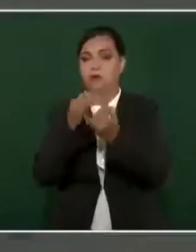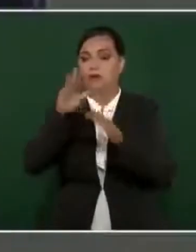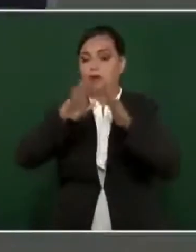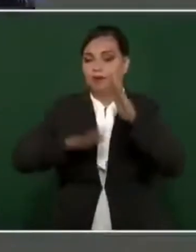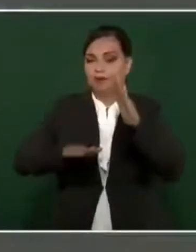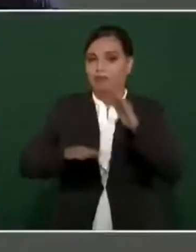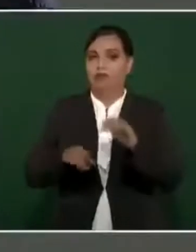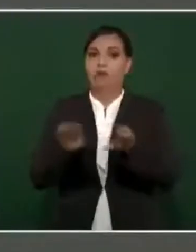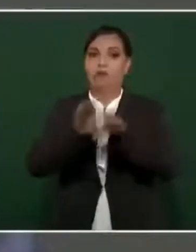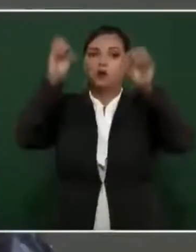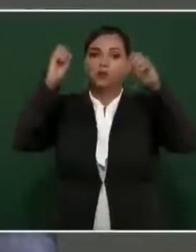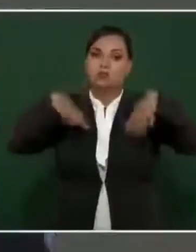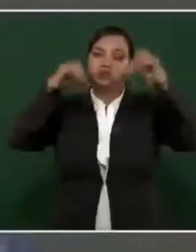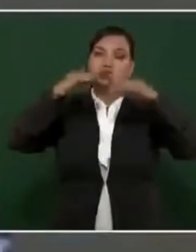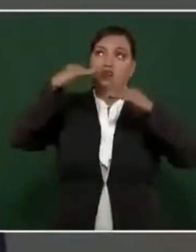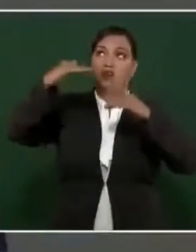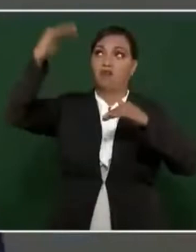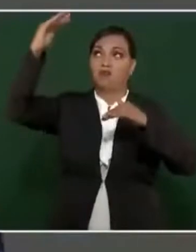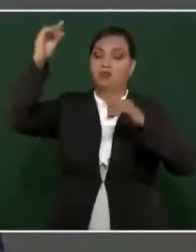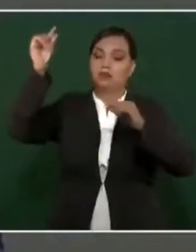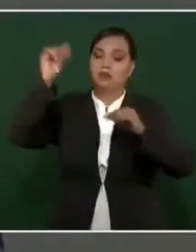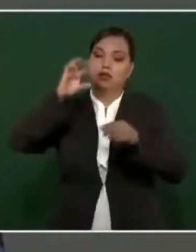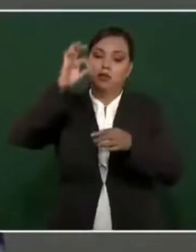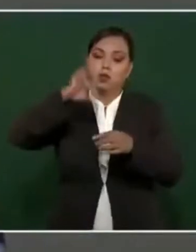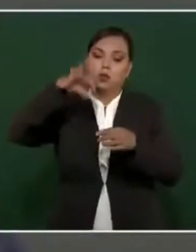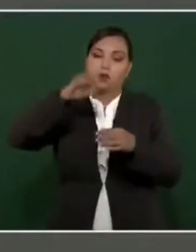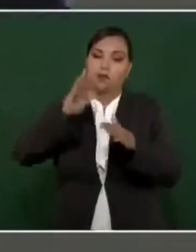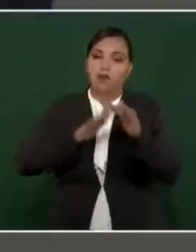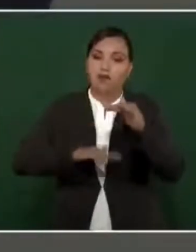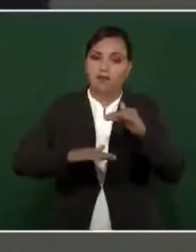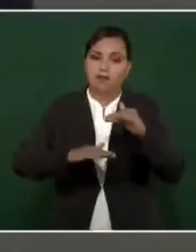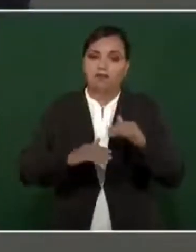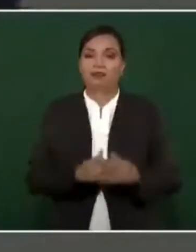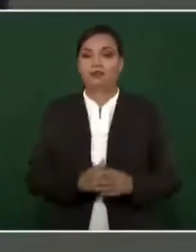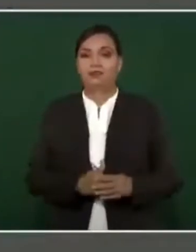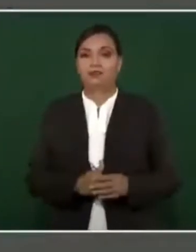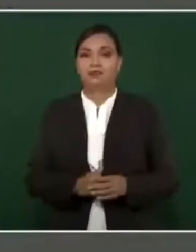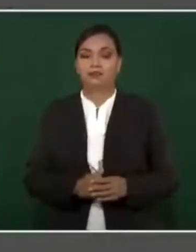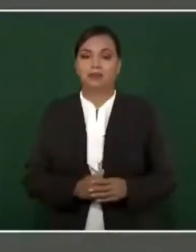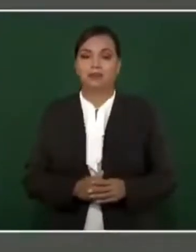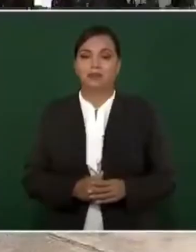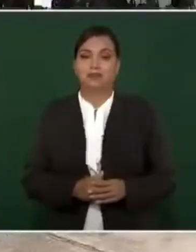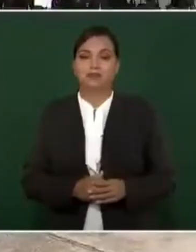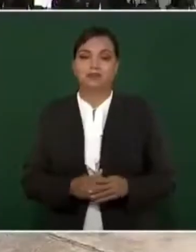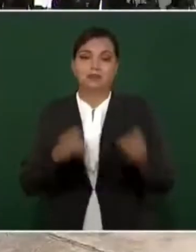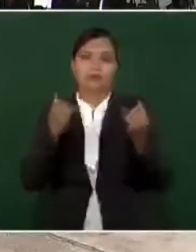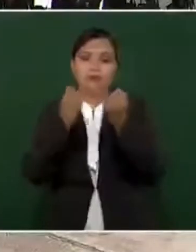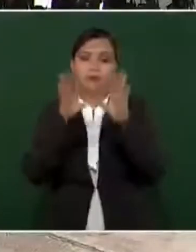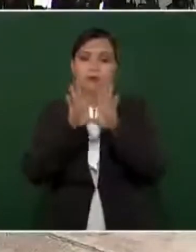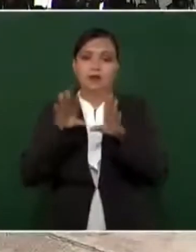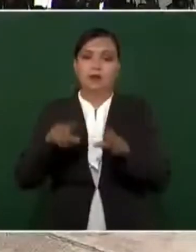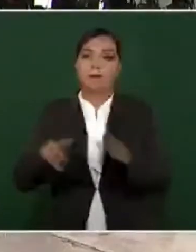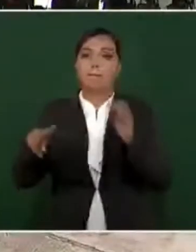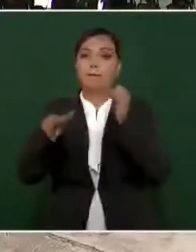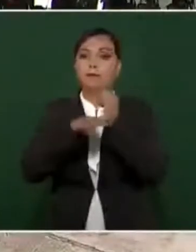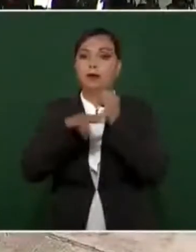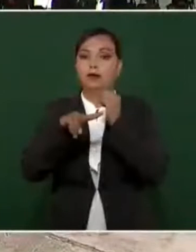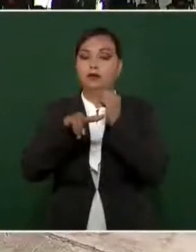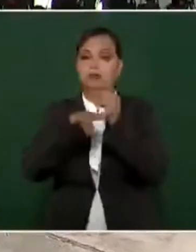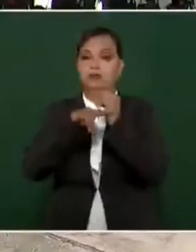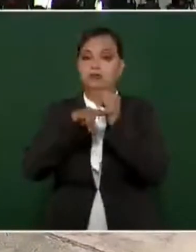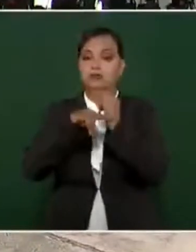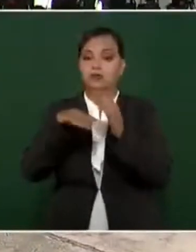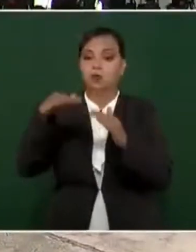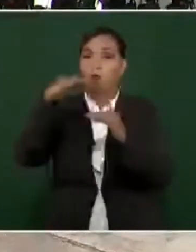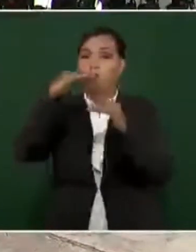Si se llena el vaso arriba, se derrama hacia